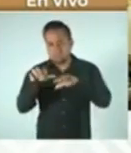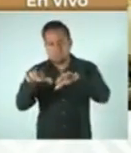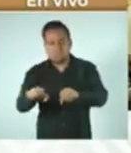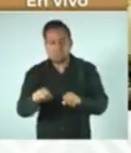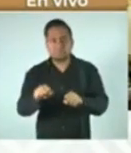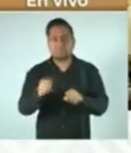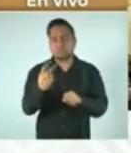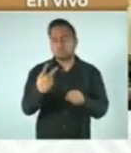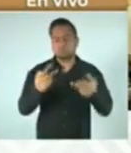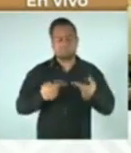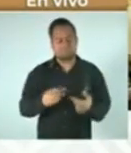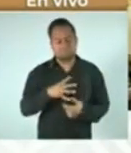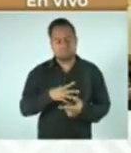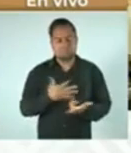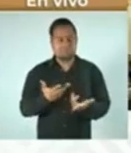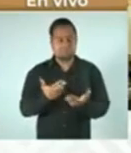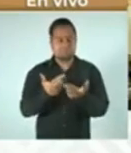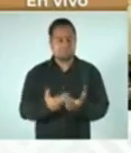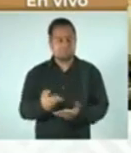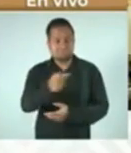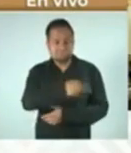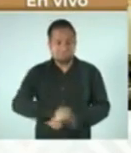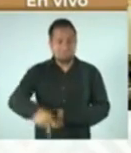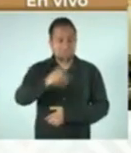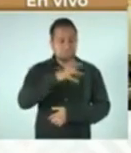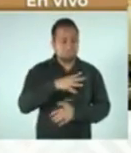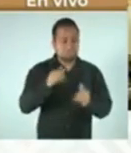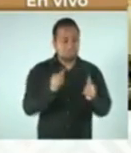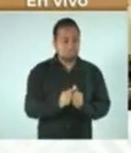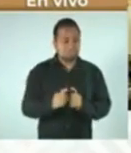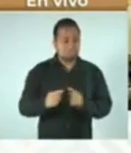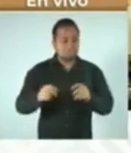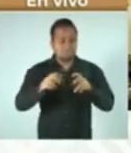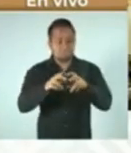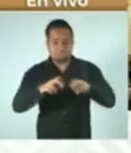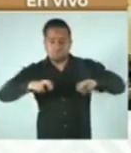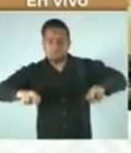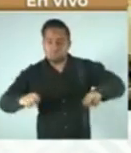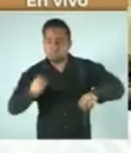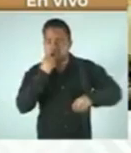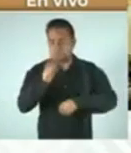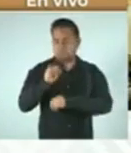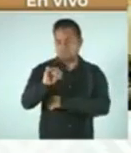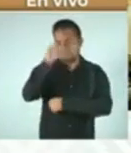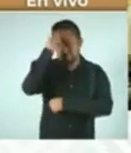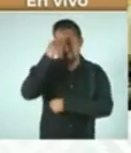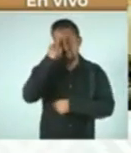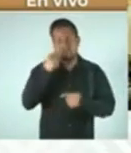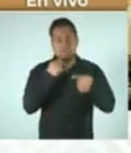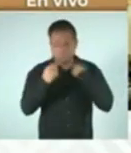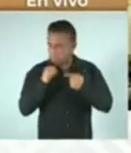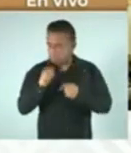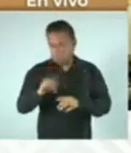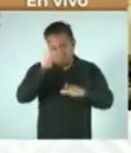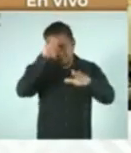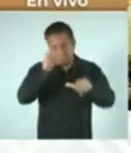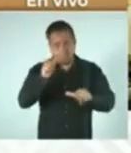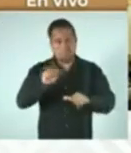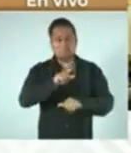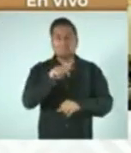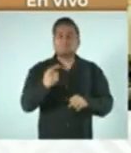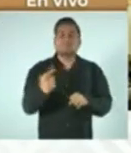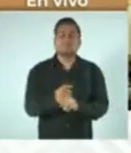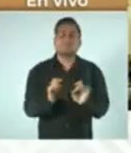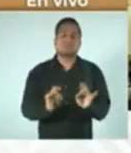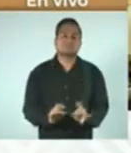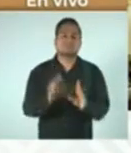aprehensión, y ahí están ellos, por un lado cada uno confirmando su disposición al diálogo, y luego ocurre